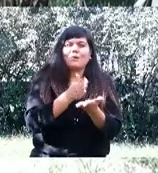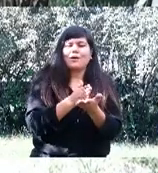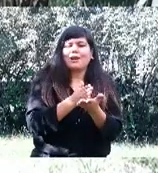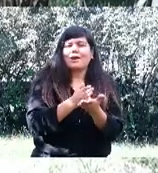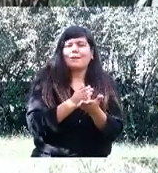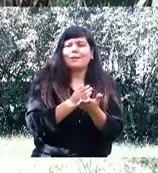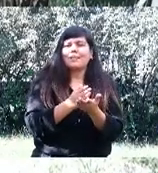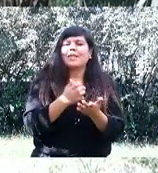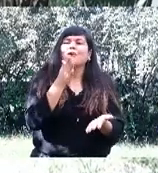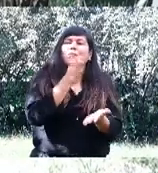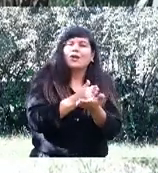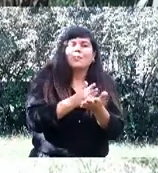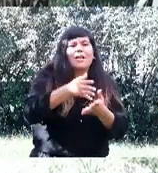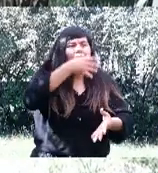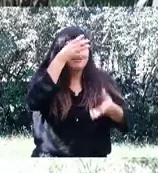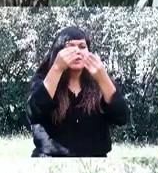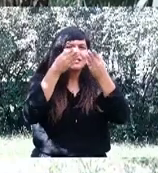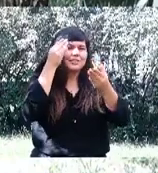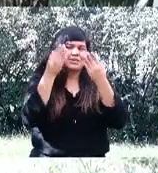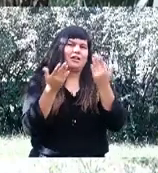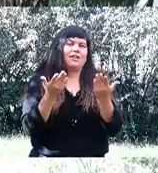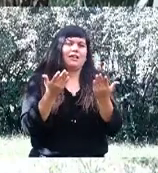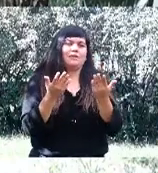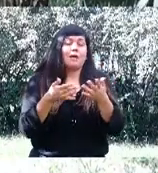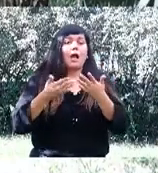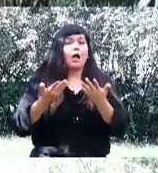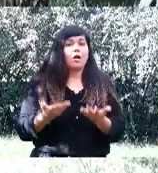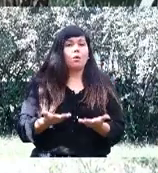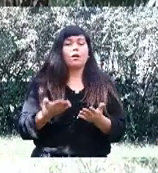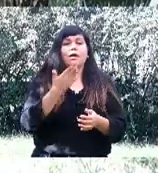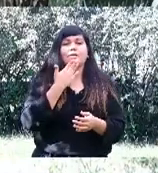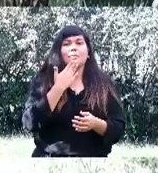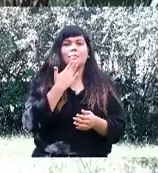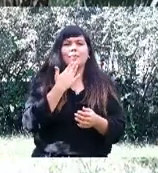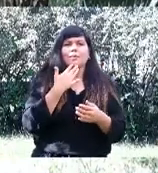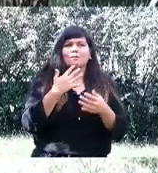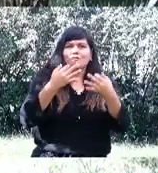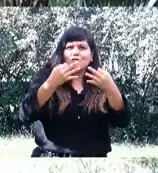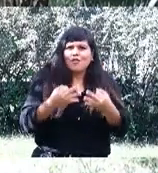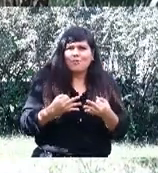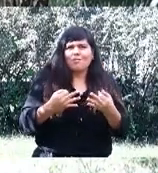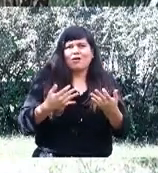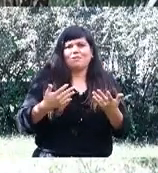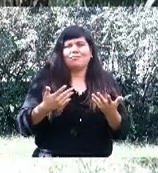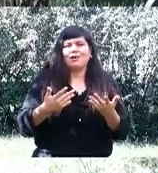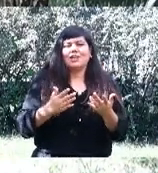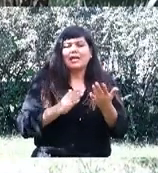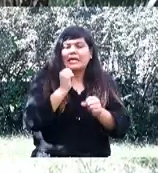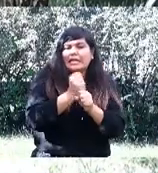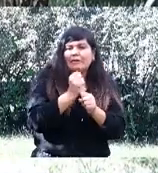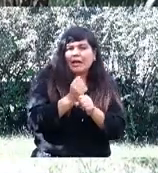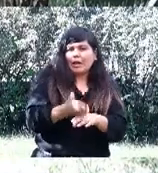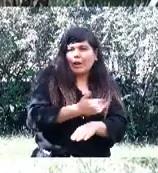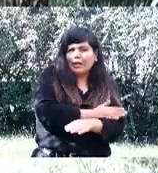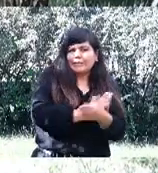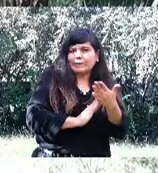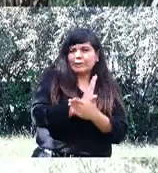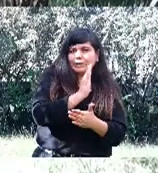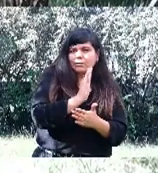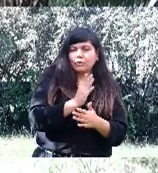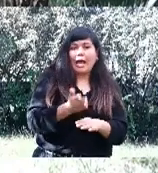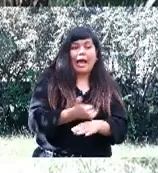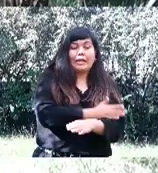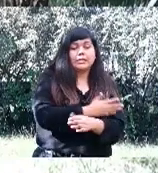tácitamente fue una escuela de aprendizaje como ahora lo están formalizando para todos los que trabajamos en un inicio en el m fue una